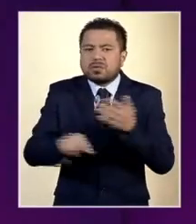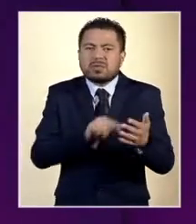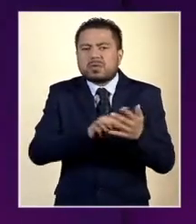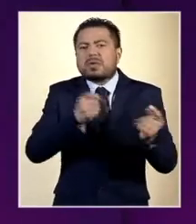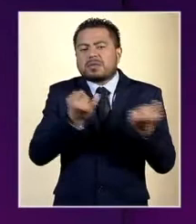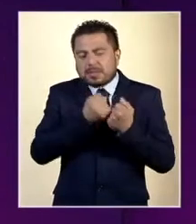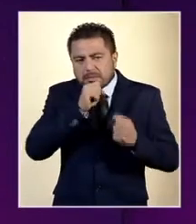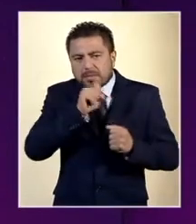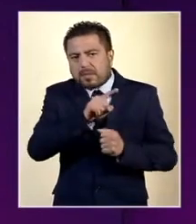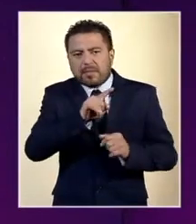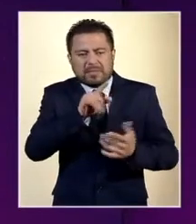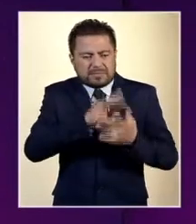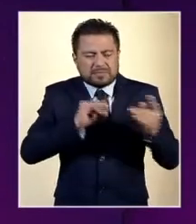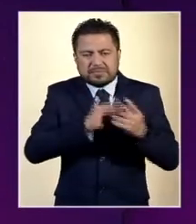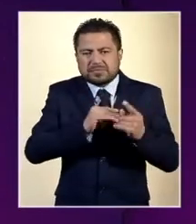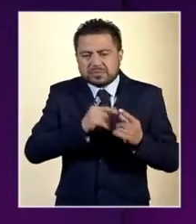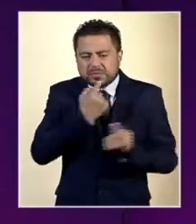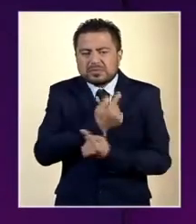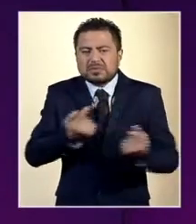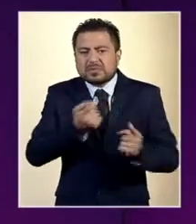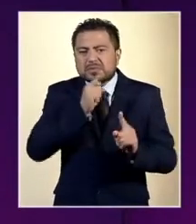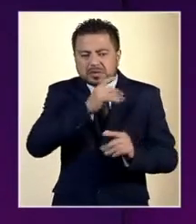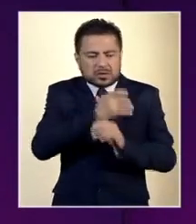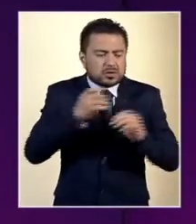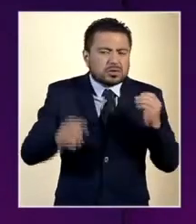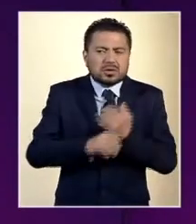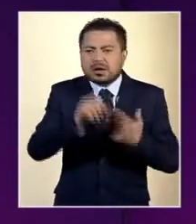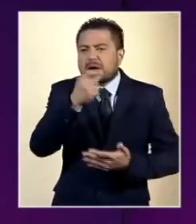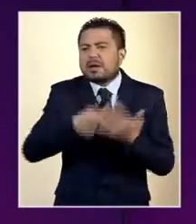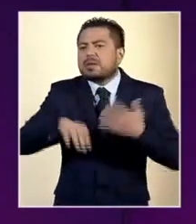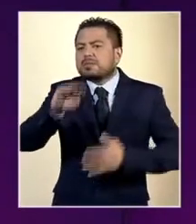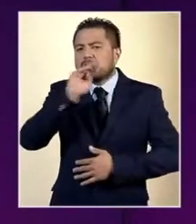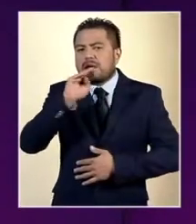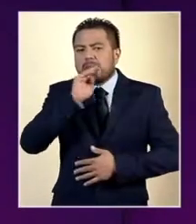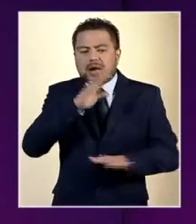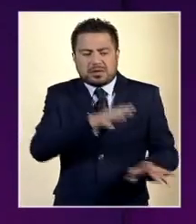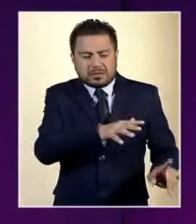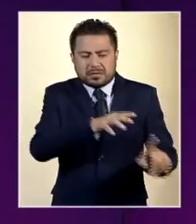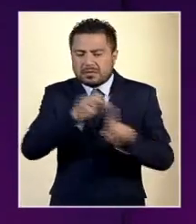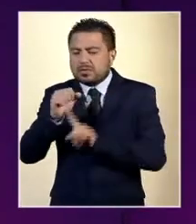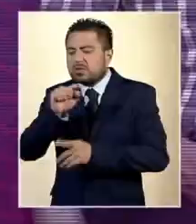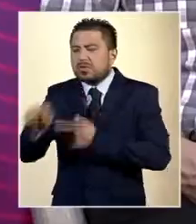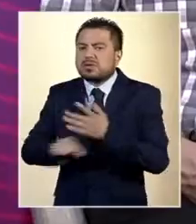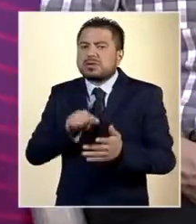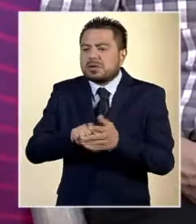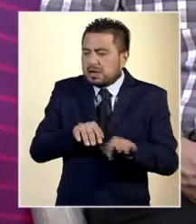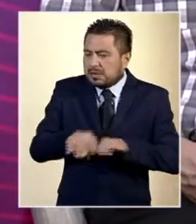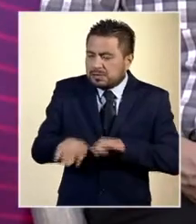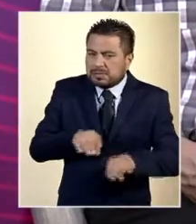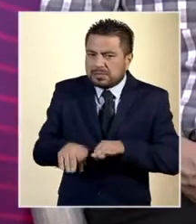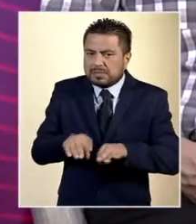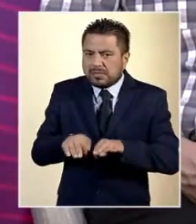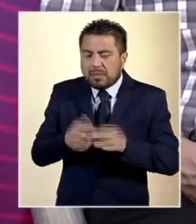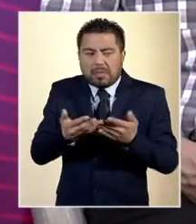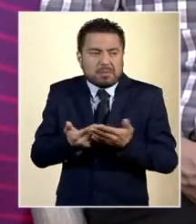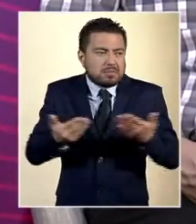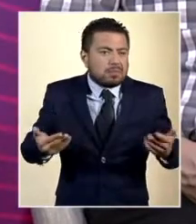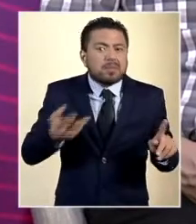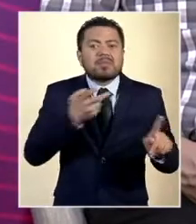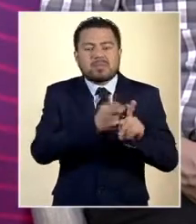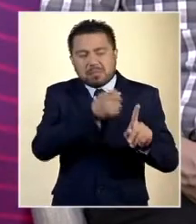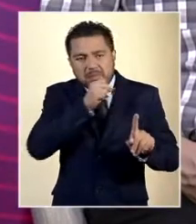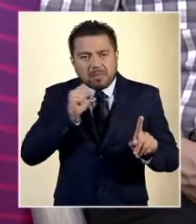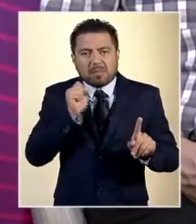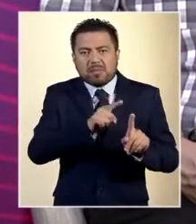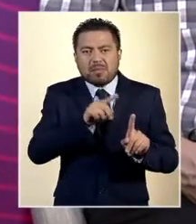también hay que hablar, por ejemplo, de los niños que por ciertas circunstancias, pues las mamás los llevan a los espacios laborales. Entonces, pues ahí